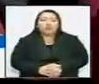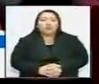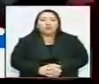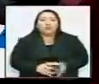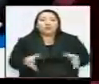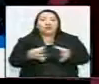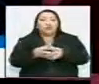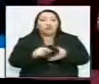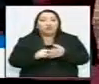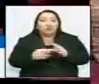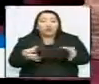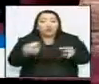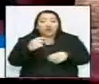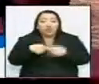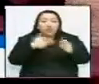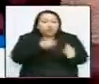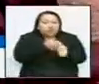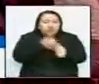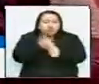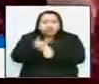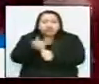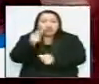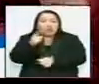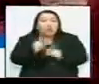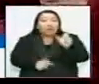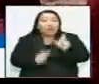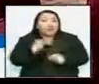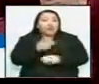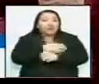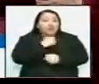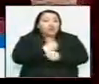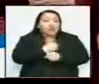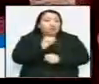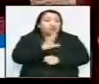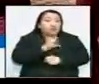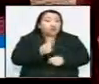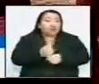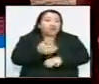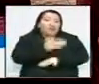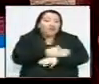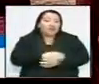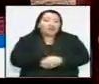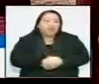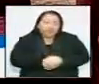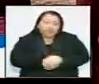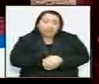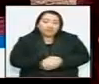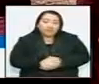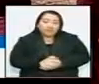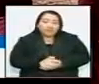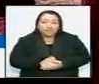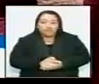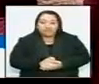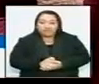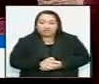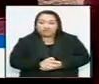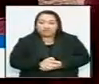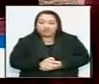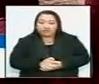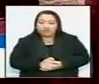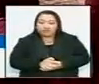de persecución, ¿no? Y a la gente que trabajó en su gestión con él, cabe la